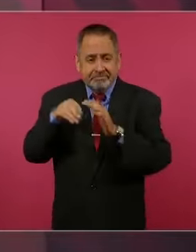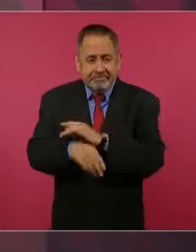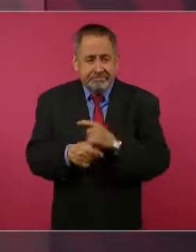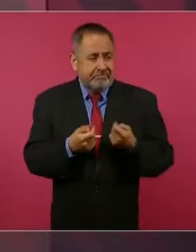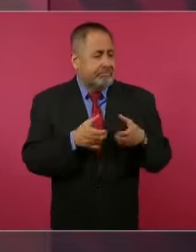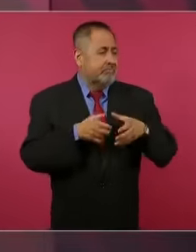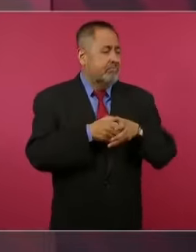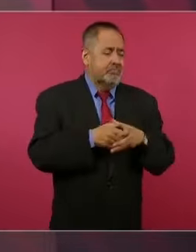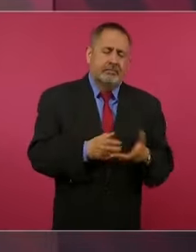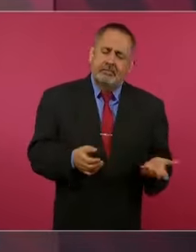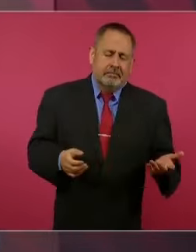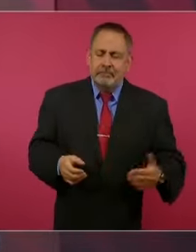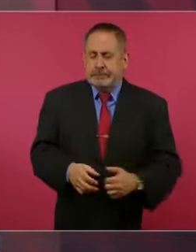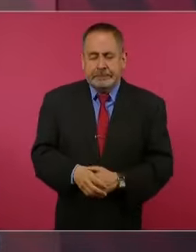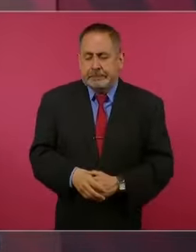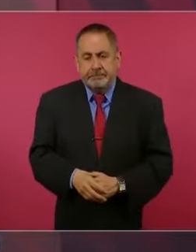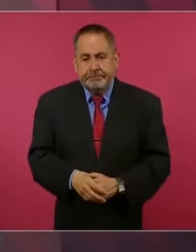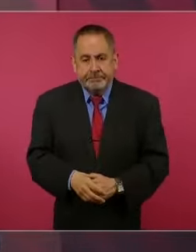unos